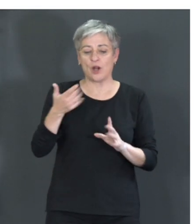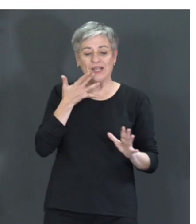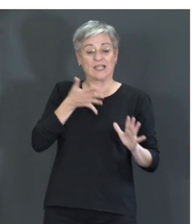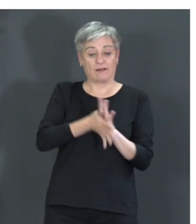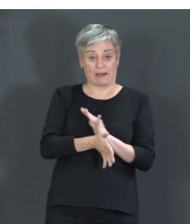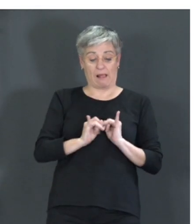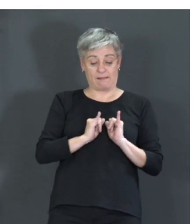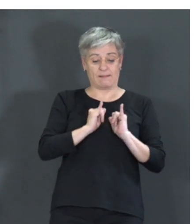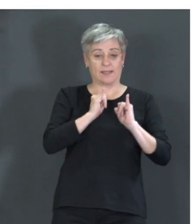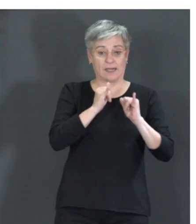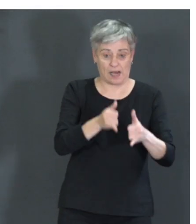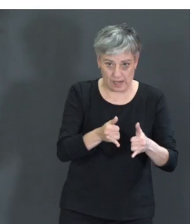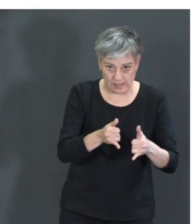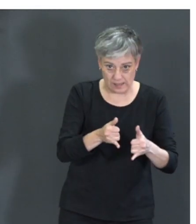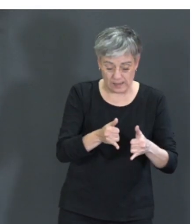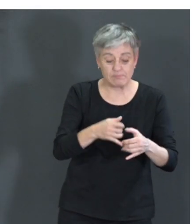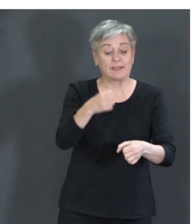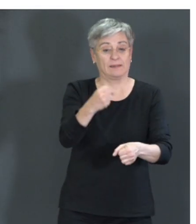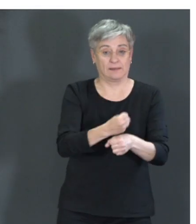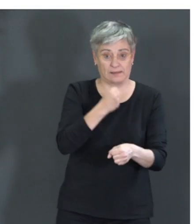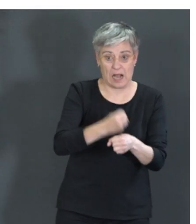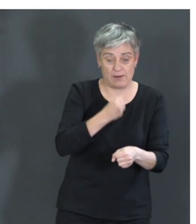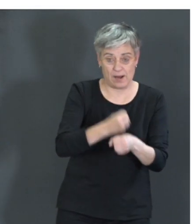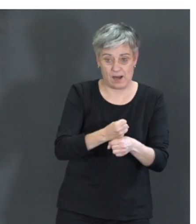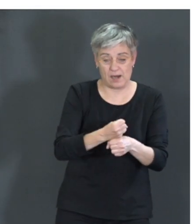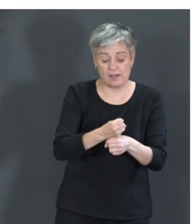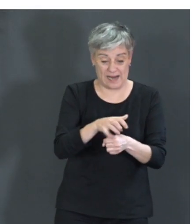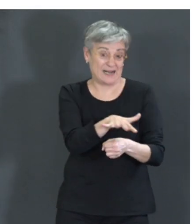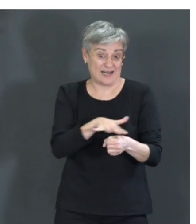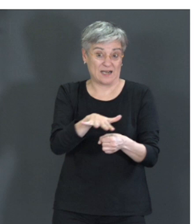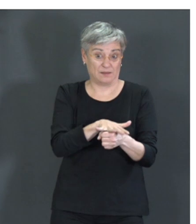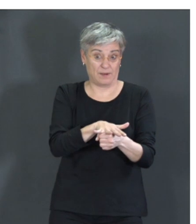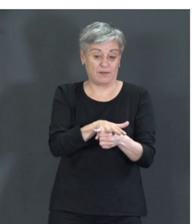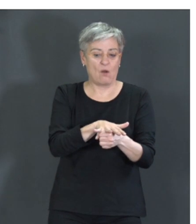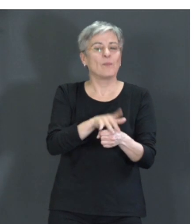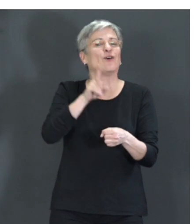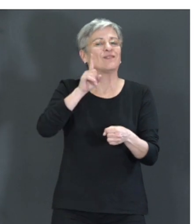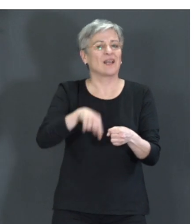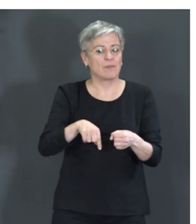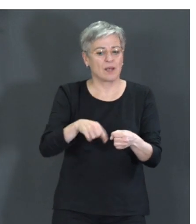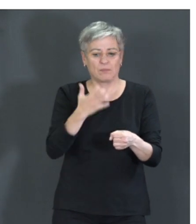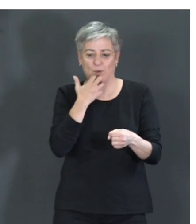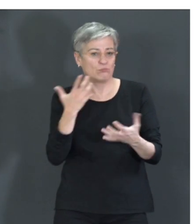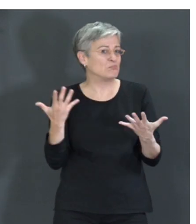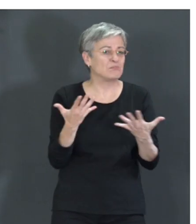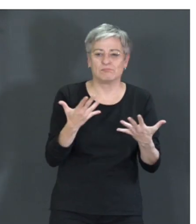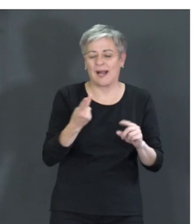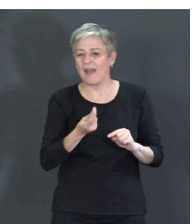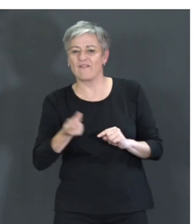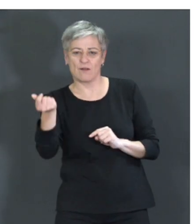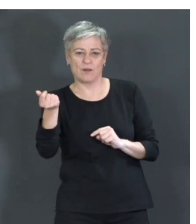de poder trabajar en el espacio, sino también a la hora de la evacuación, ¿no?